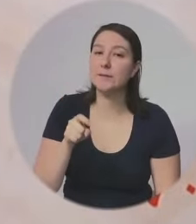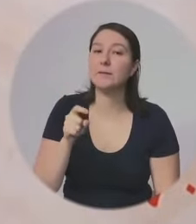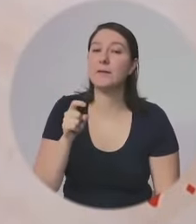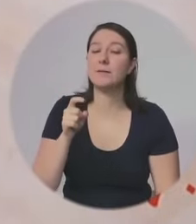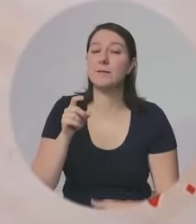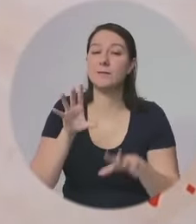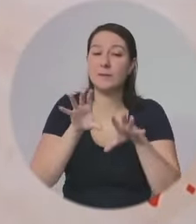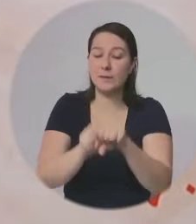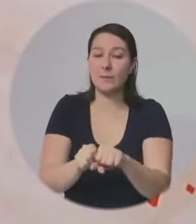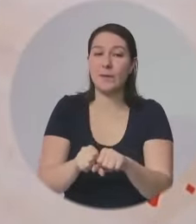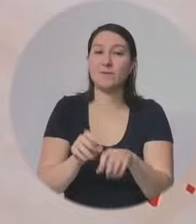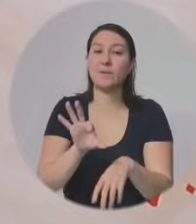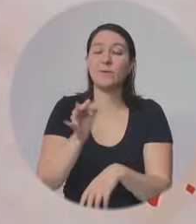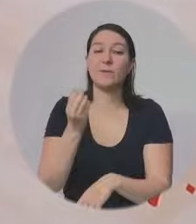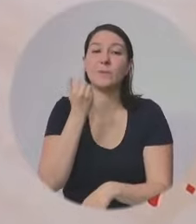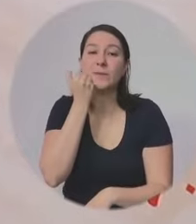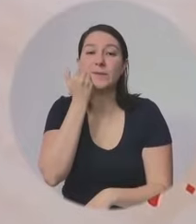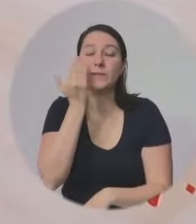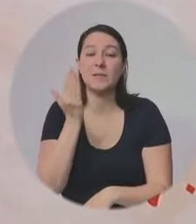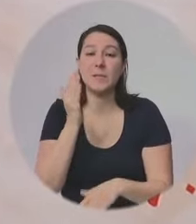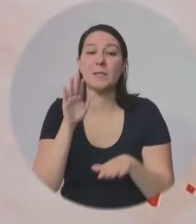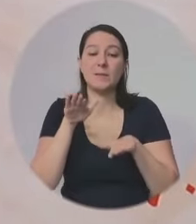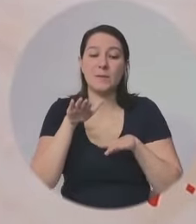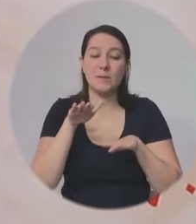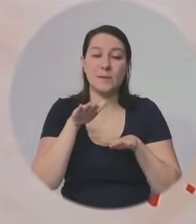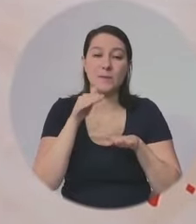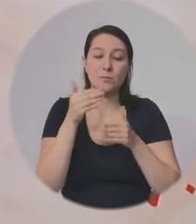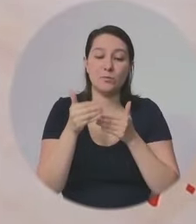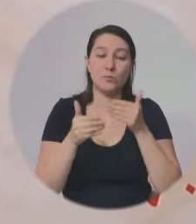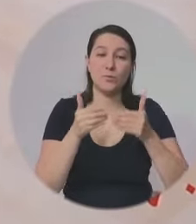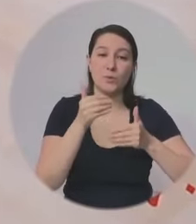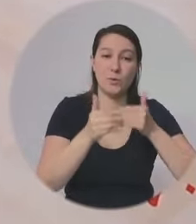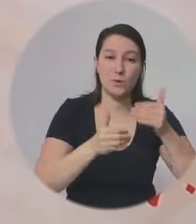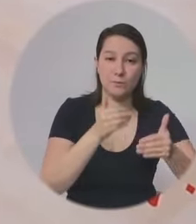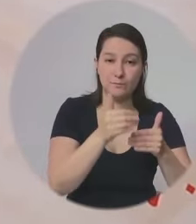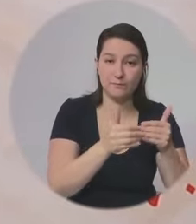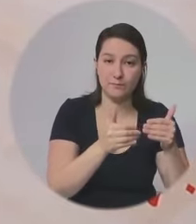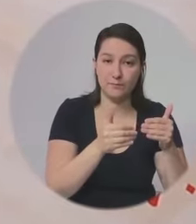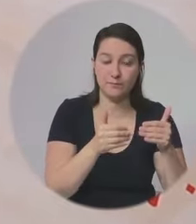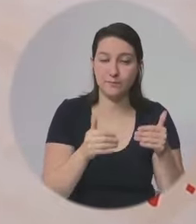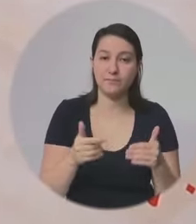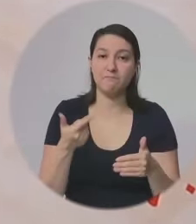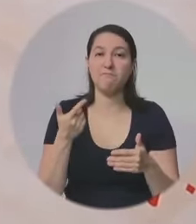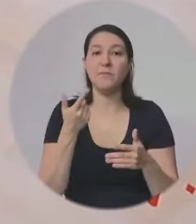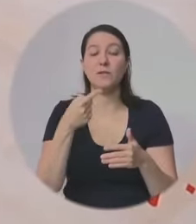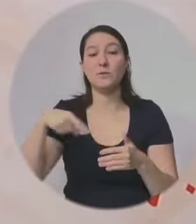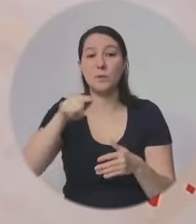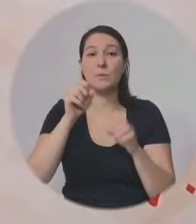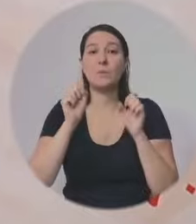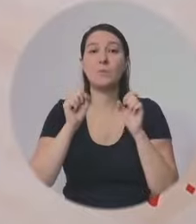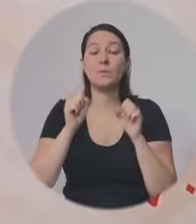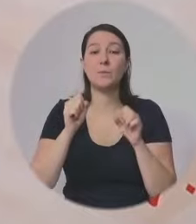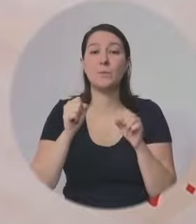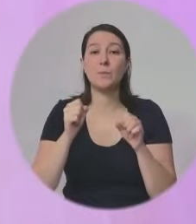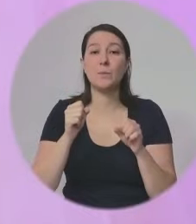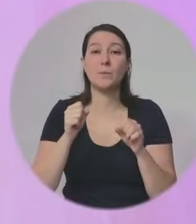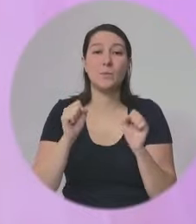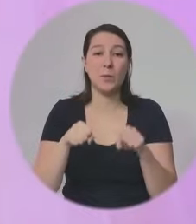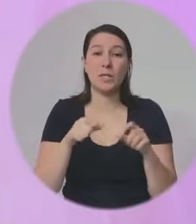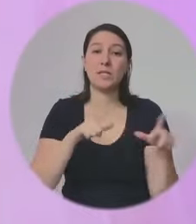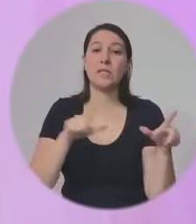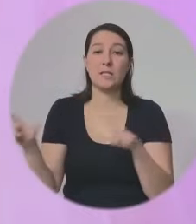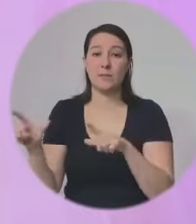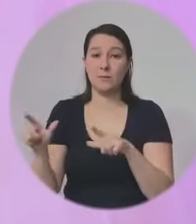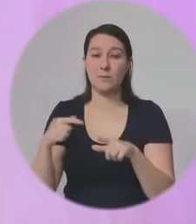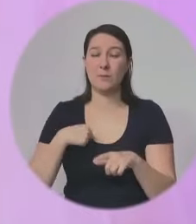el paso a paso que ustedes tienen que realizar para poder reservar el hotel y para que lo puedan tener completamente listo mi recomendación como siempre les